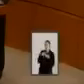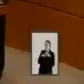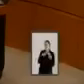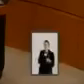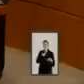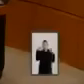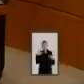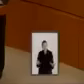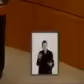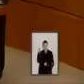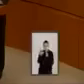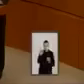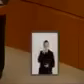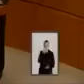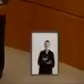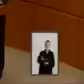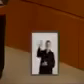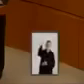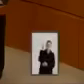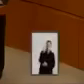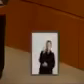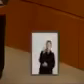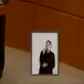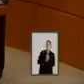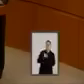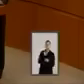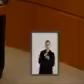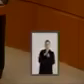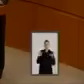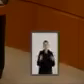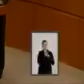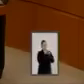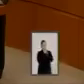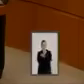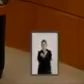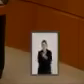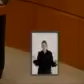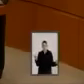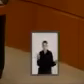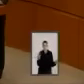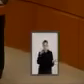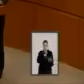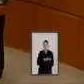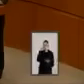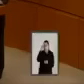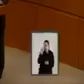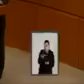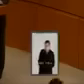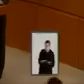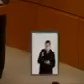equipamiento desde hace 30, 40 o 50 años, desfasadas de lo que es la realidad del siglo